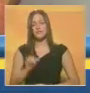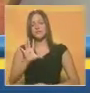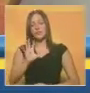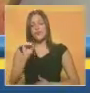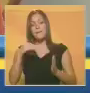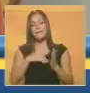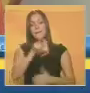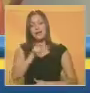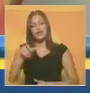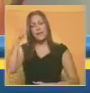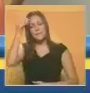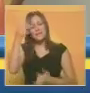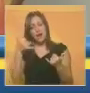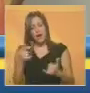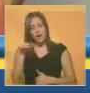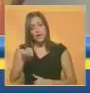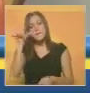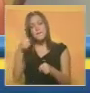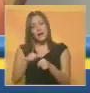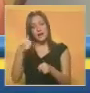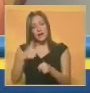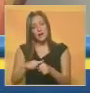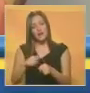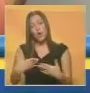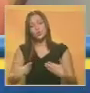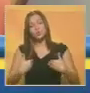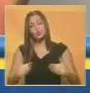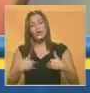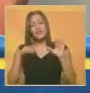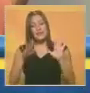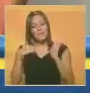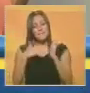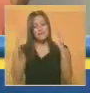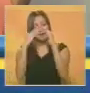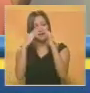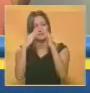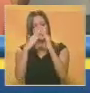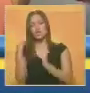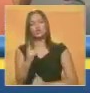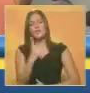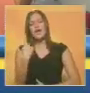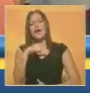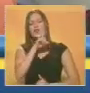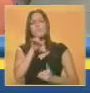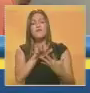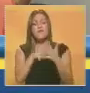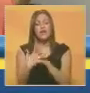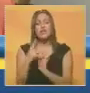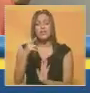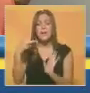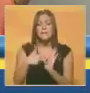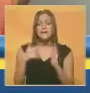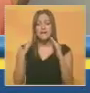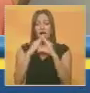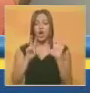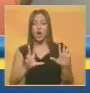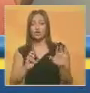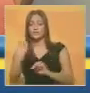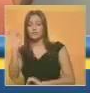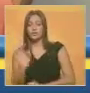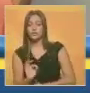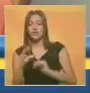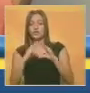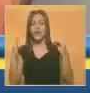50.000 personas calculamos que en el estado, en Maracaibo, fueron afectadas unas 10.000 viviendas. Solamente el barrio Modelo tiene 3.000 viviendas y el 80% de las